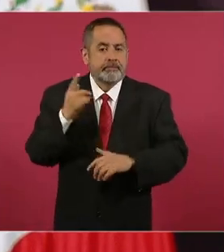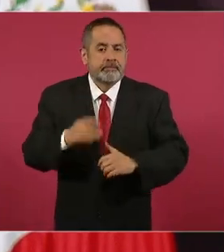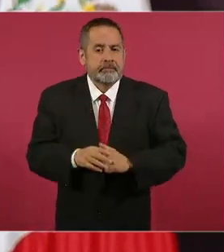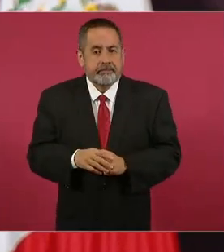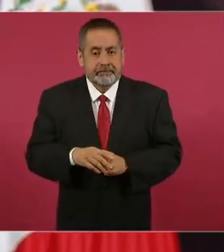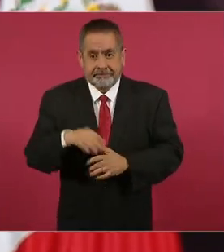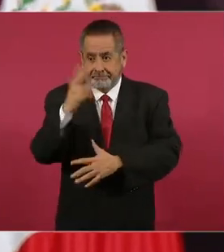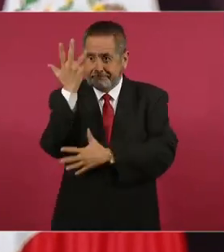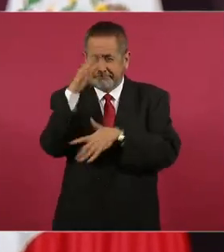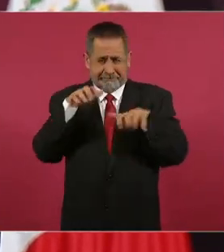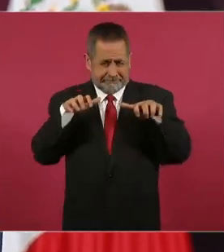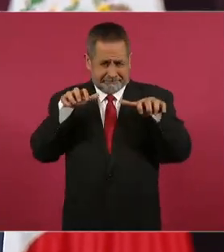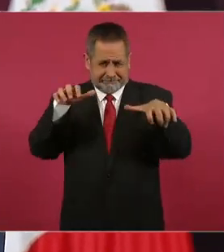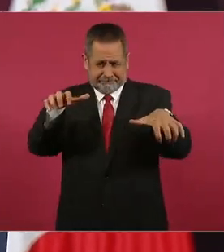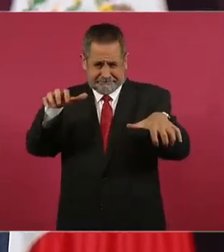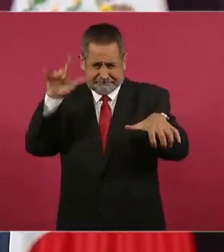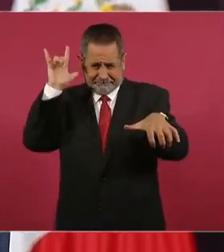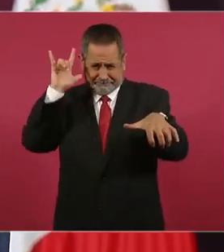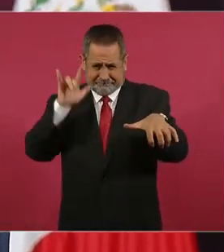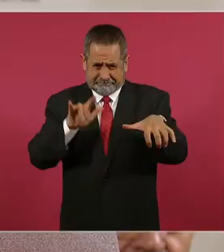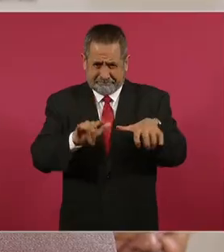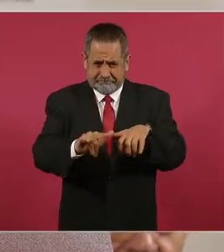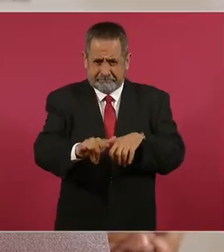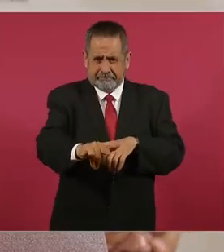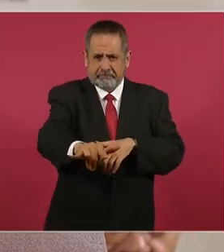está en la selva.